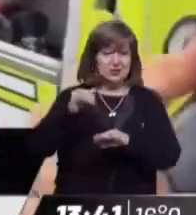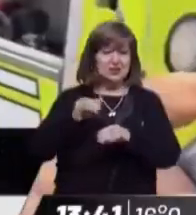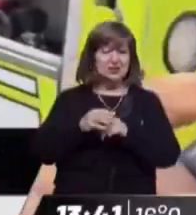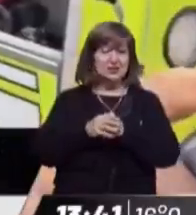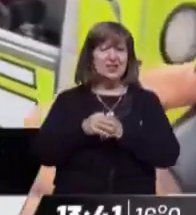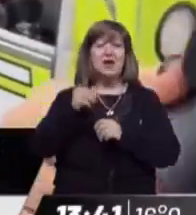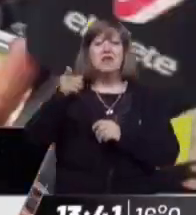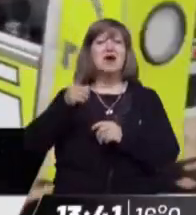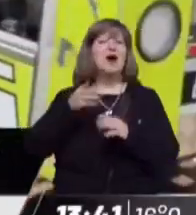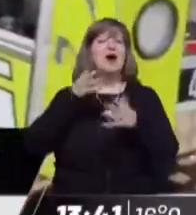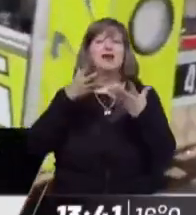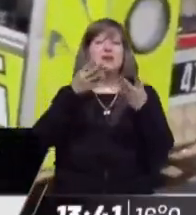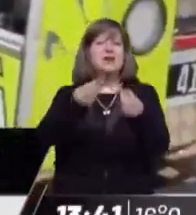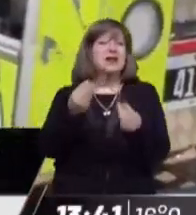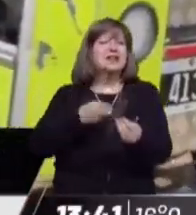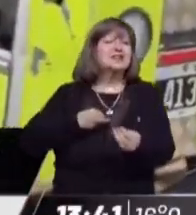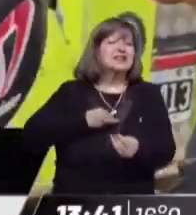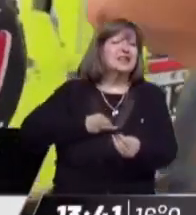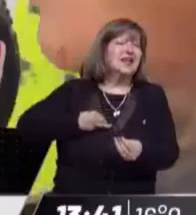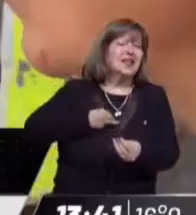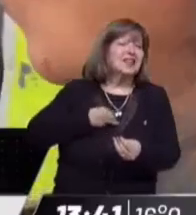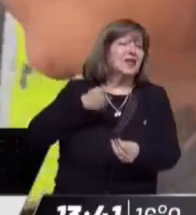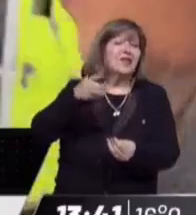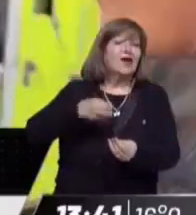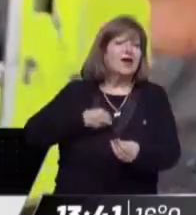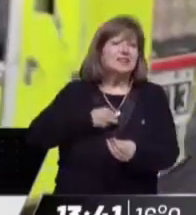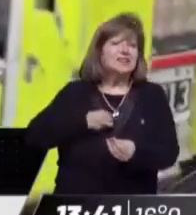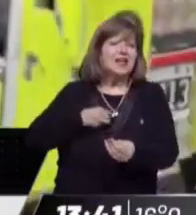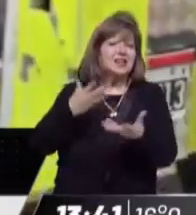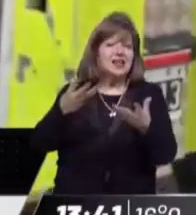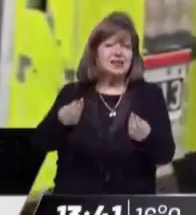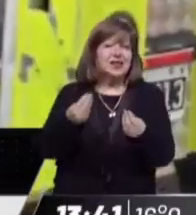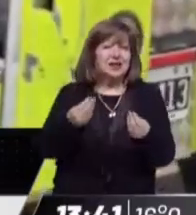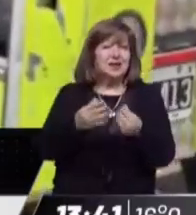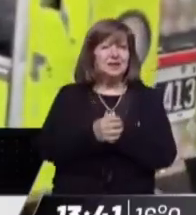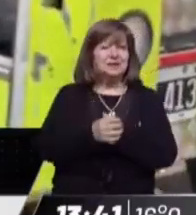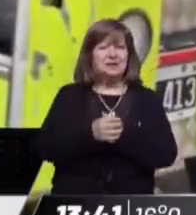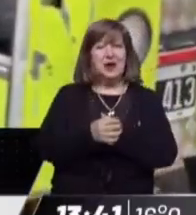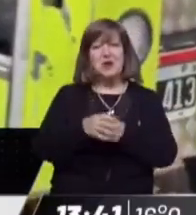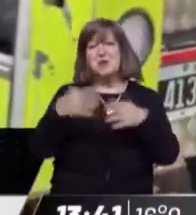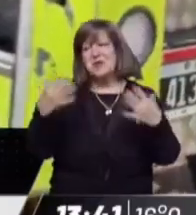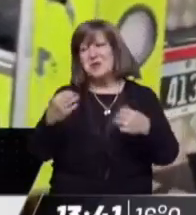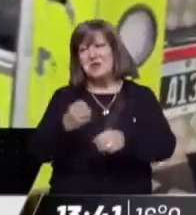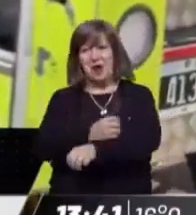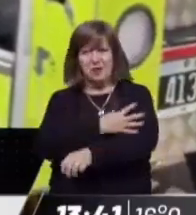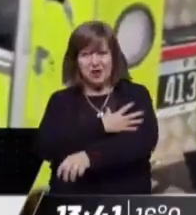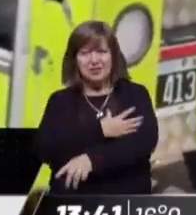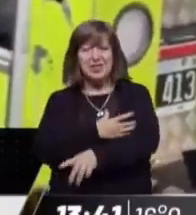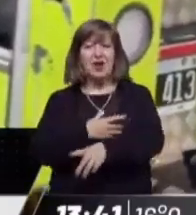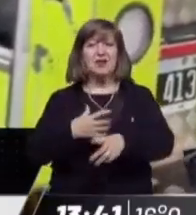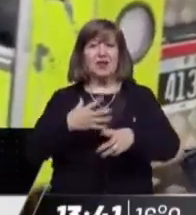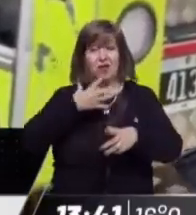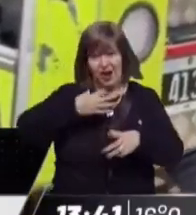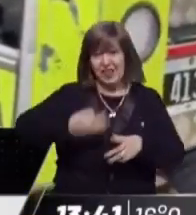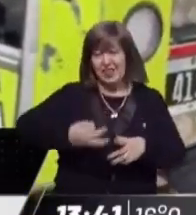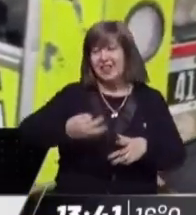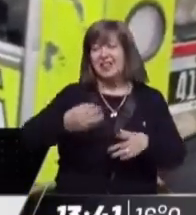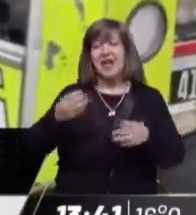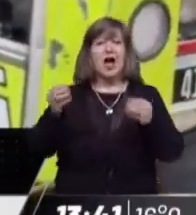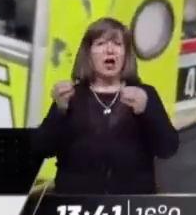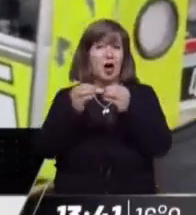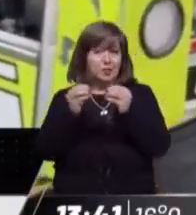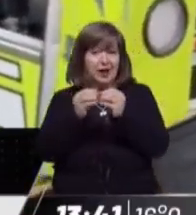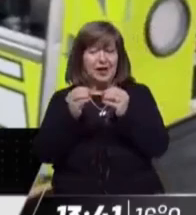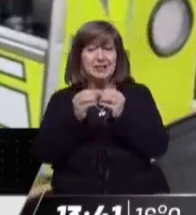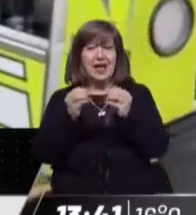¿Qué sentís cuando ayudás? ¿Cómo? ¿Qué sentís cuando ayudás? No, una gran emoción. La verdad que nosotros, cuando